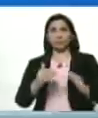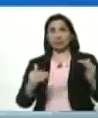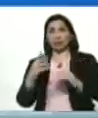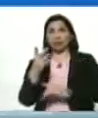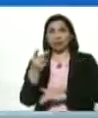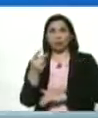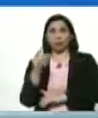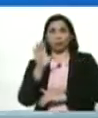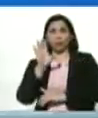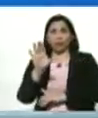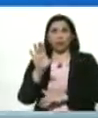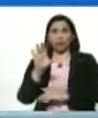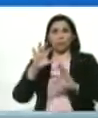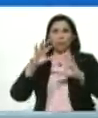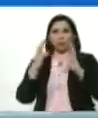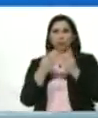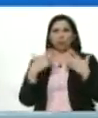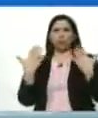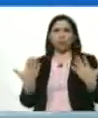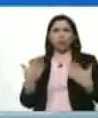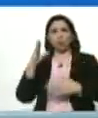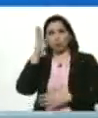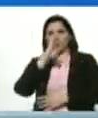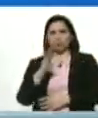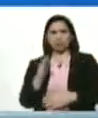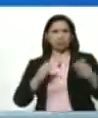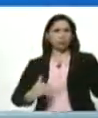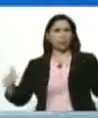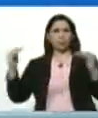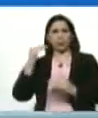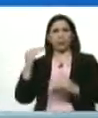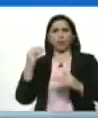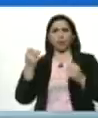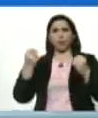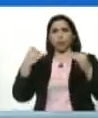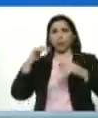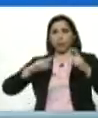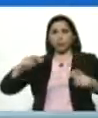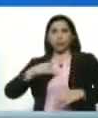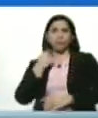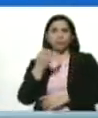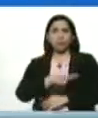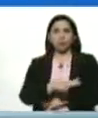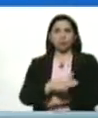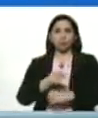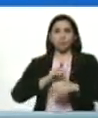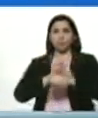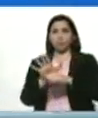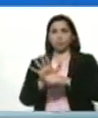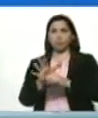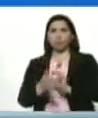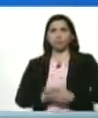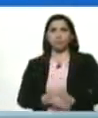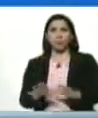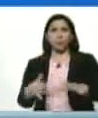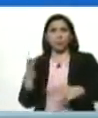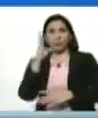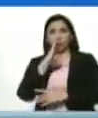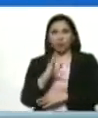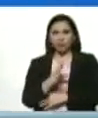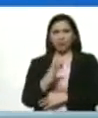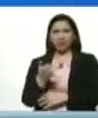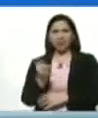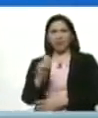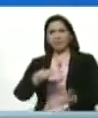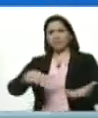segundo en el mundo cuando brasil rompe récord de casos de fallecidos cuando brasil entra en